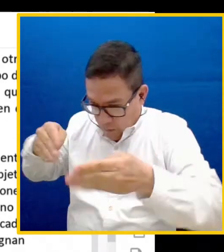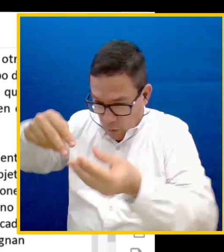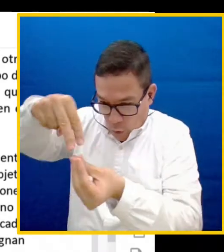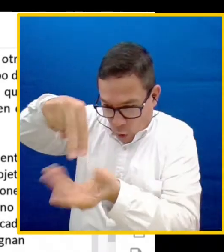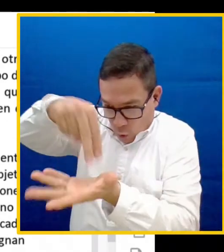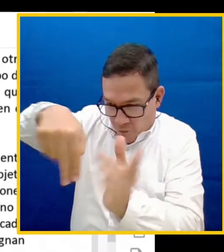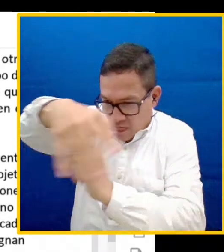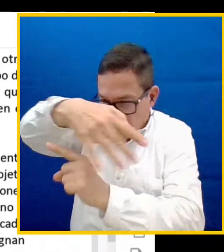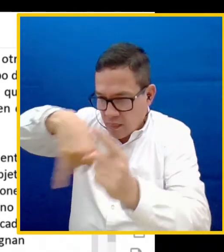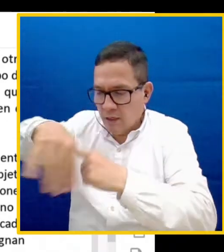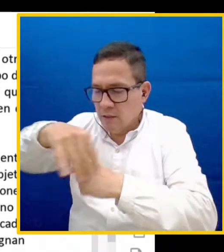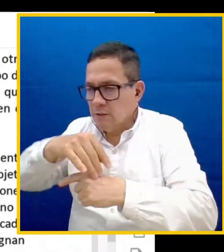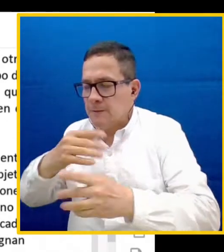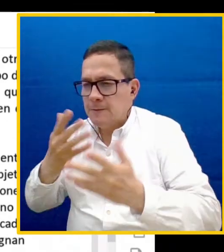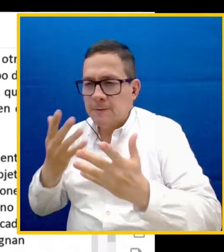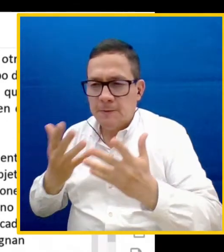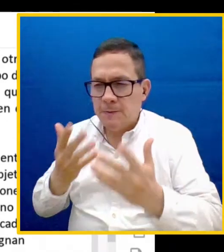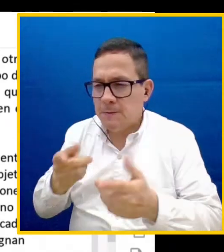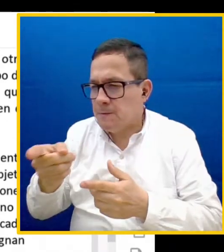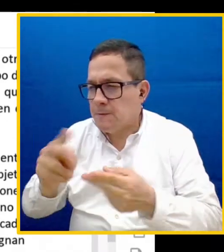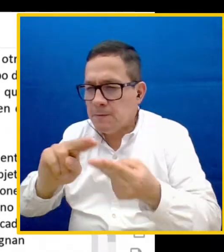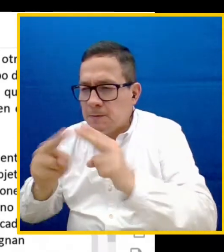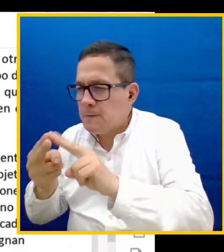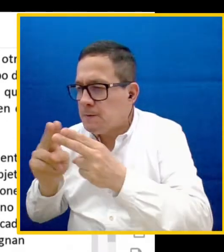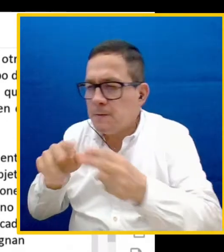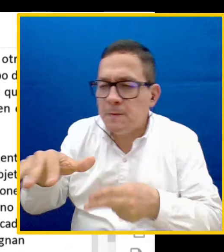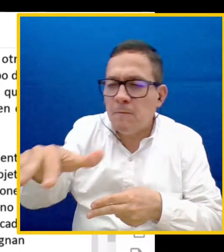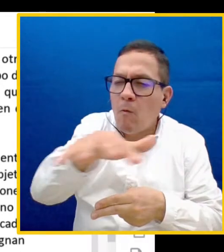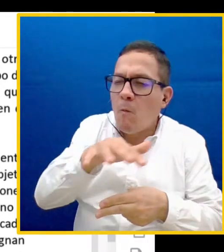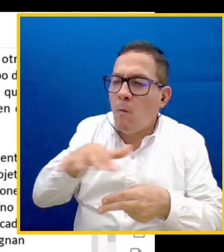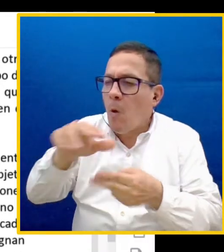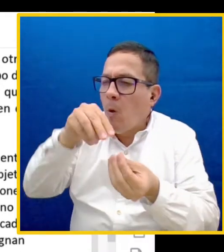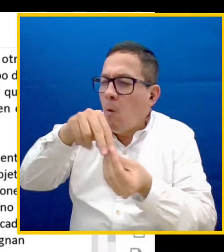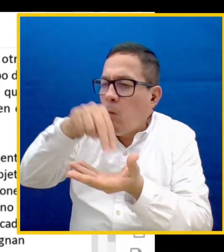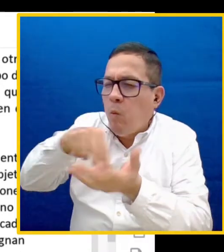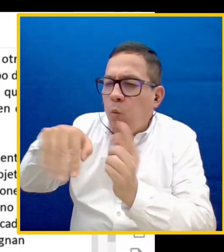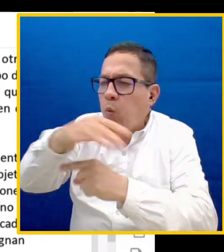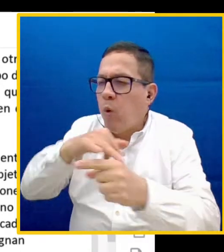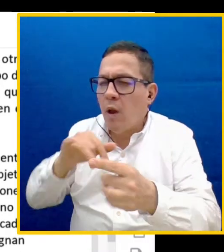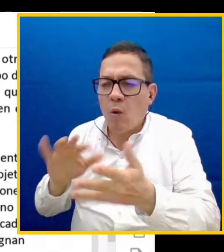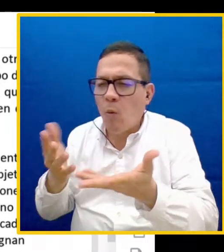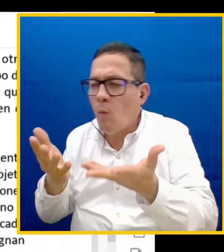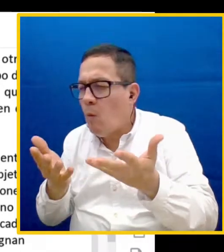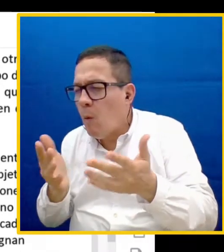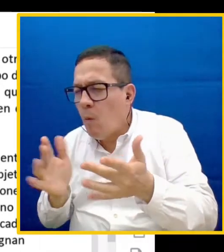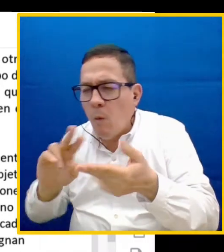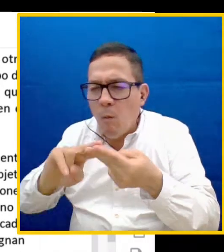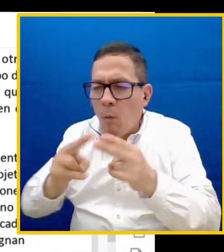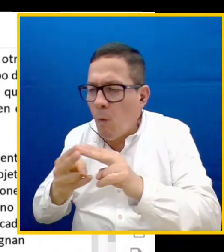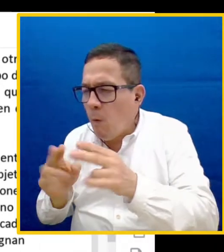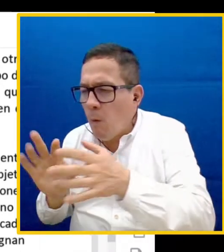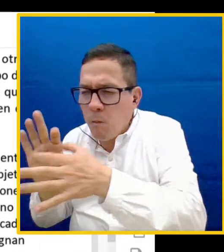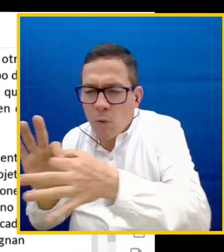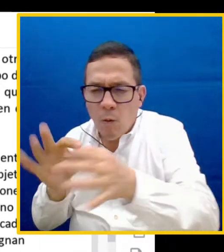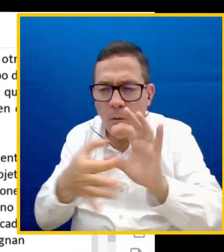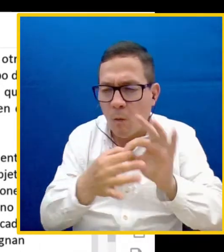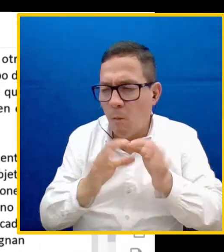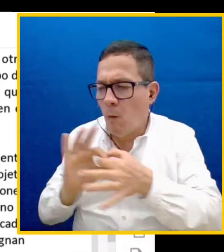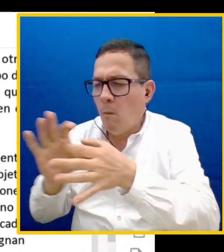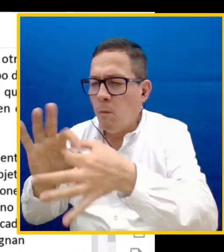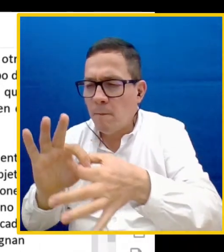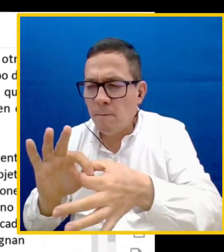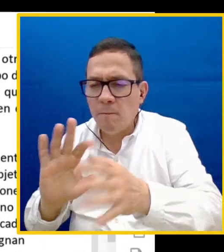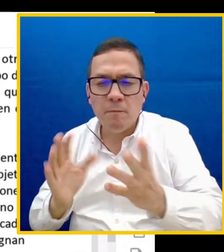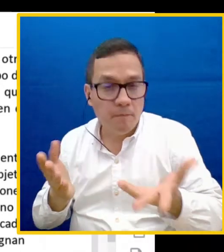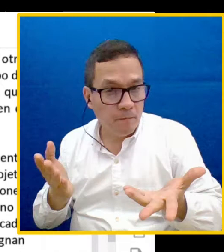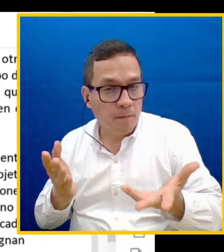investigación y busca establecer relaciones entre ese marco contextual y el fenómeno a estudiar. Son los sujetos